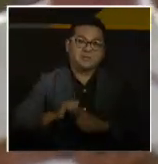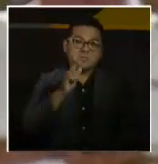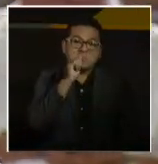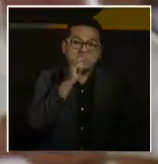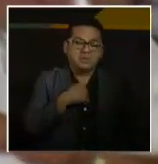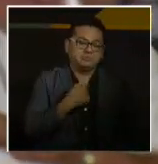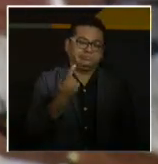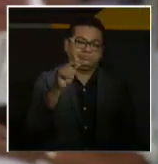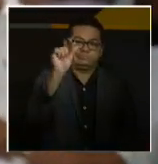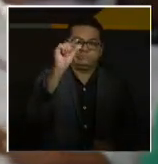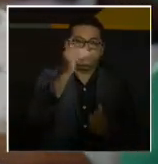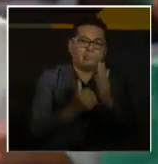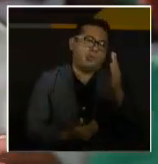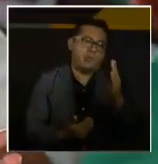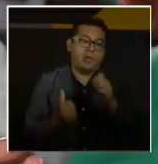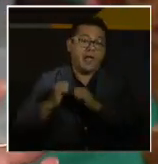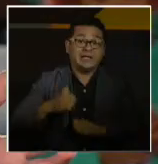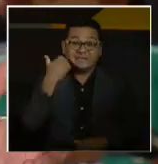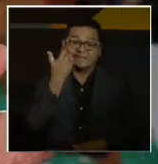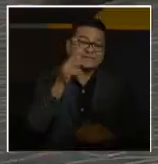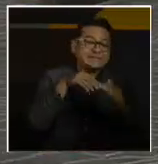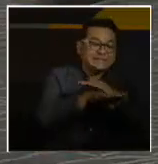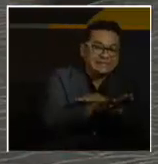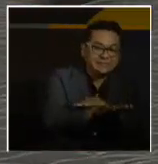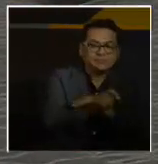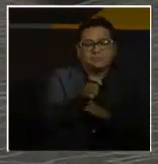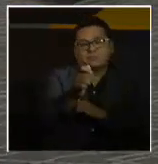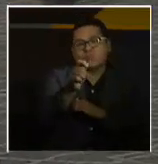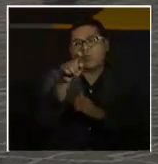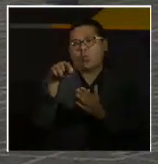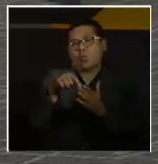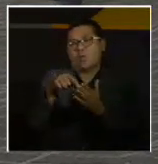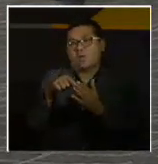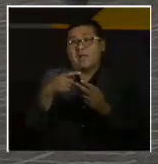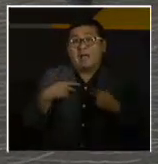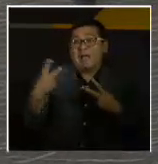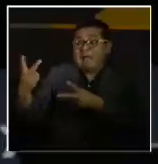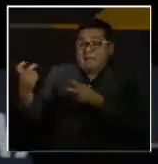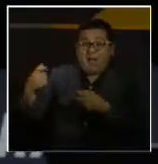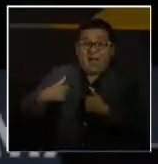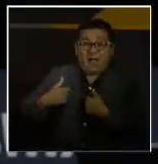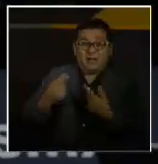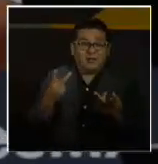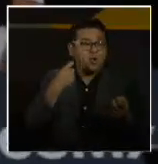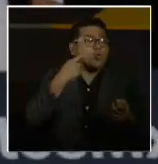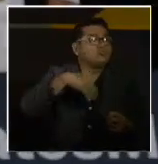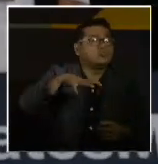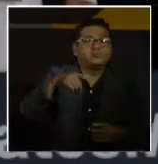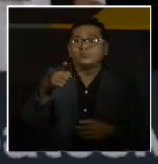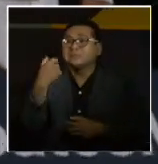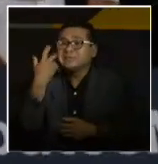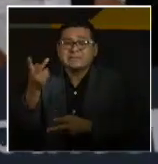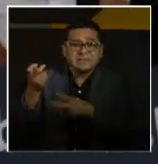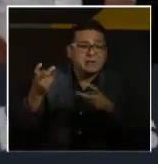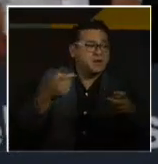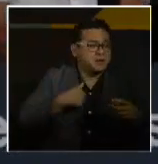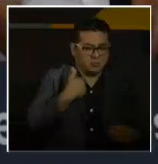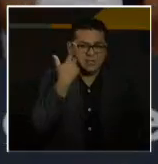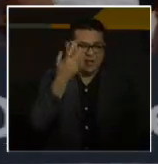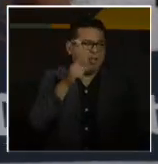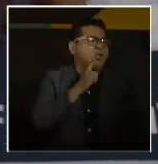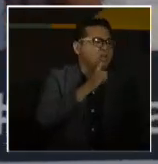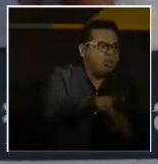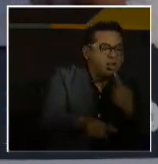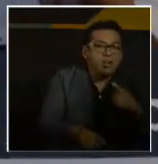per cápita en el país. ¿Qué quiere decir? Que hay pocos lugares para poder denunciar. Nos pasaba muchas veces en el centro histórico con la